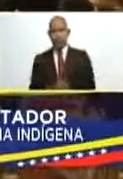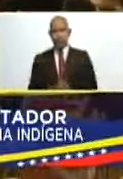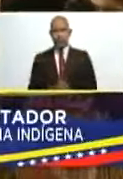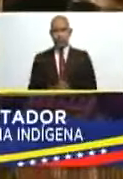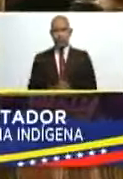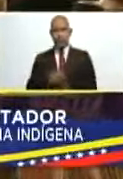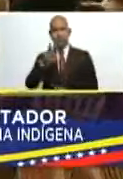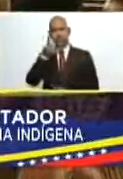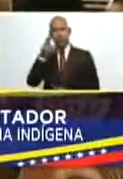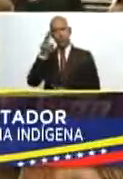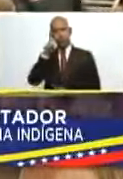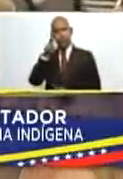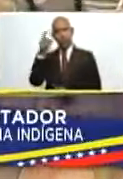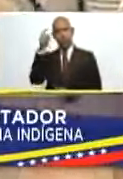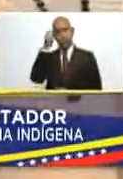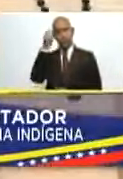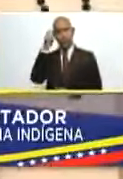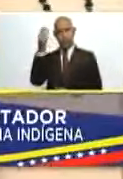dos días